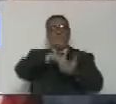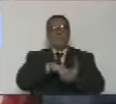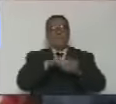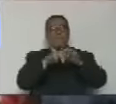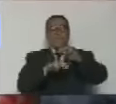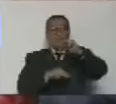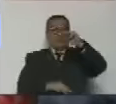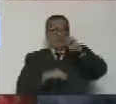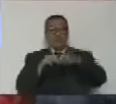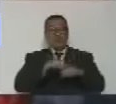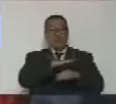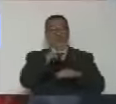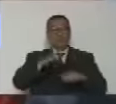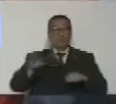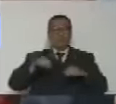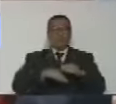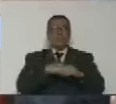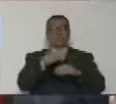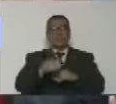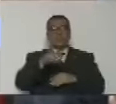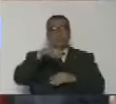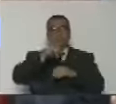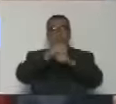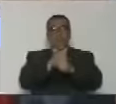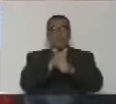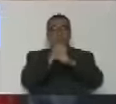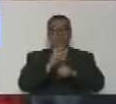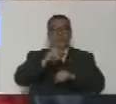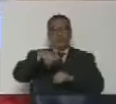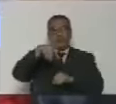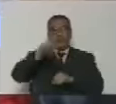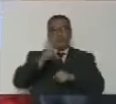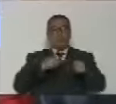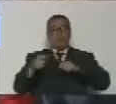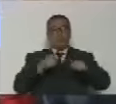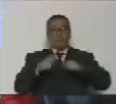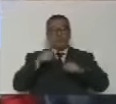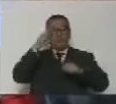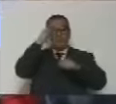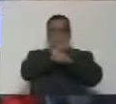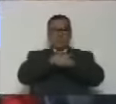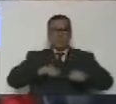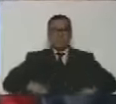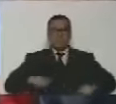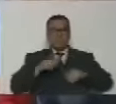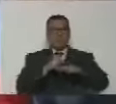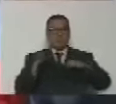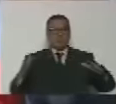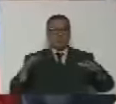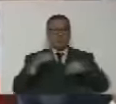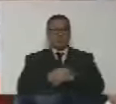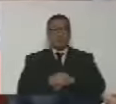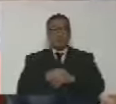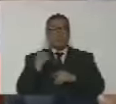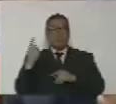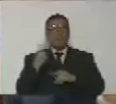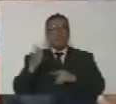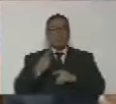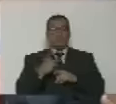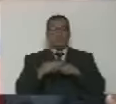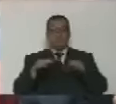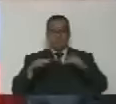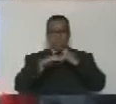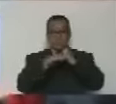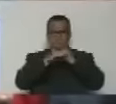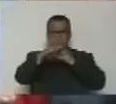nivel del mar. El cruce del páramo de Pijua fue, por lo tanto, una acción militar de una gran audacia, solo comparable con